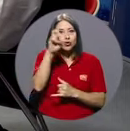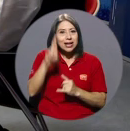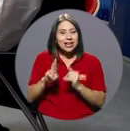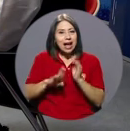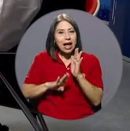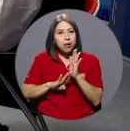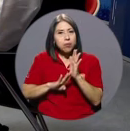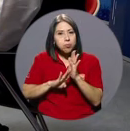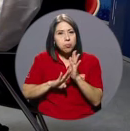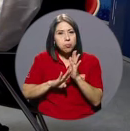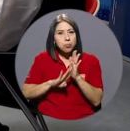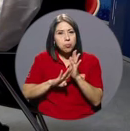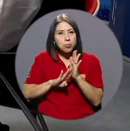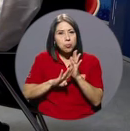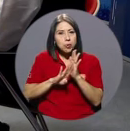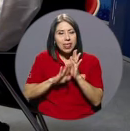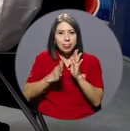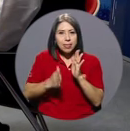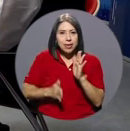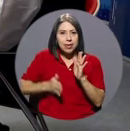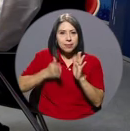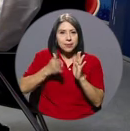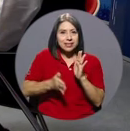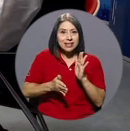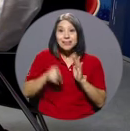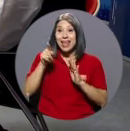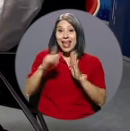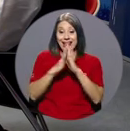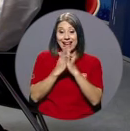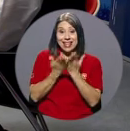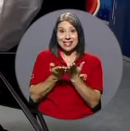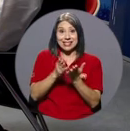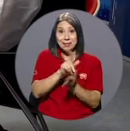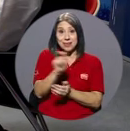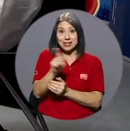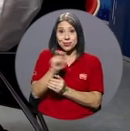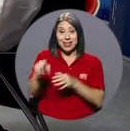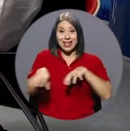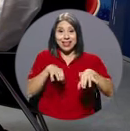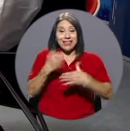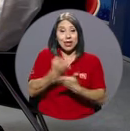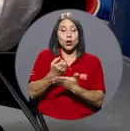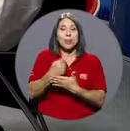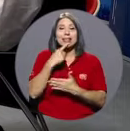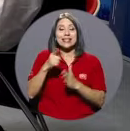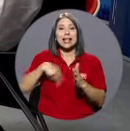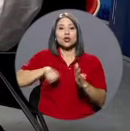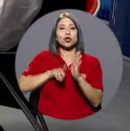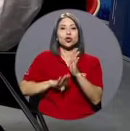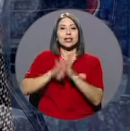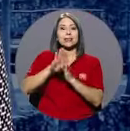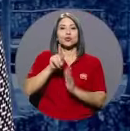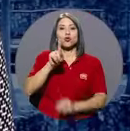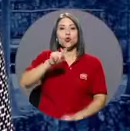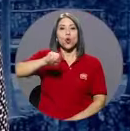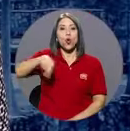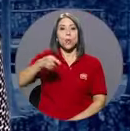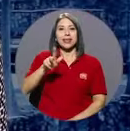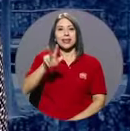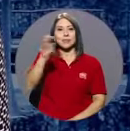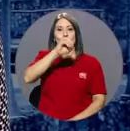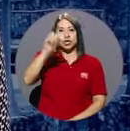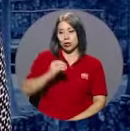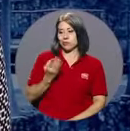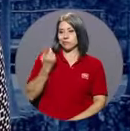el llamado de atención que tenemos. En este momento, según el índice mensual de actividad económica, crecemos apenas un 1,3%. El Banco